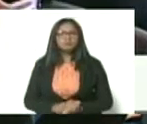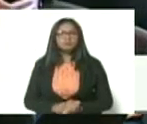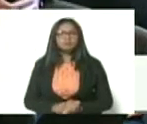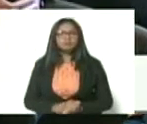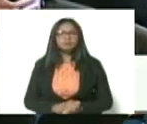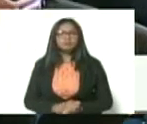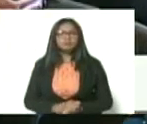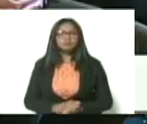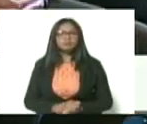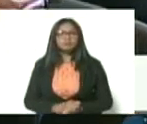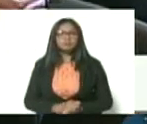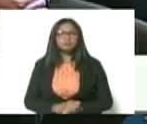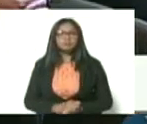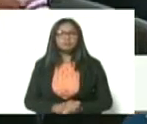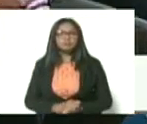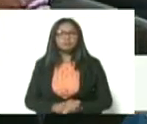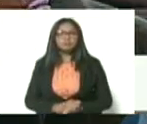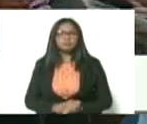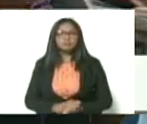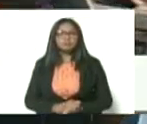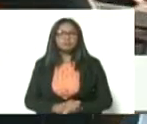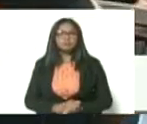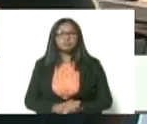que hemos ido